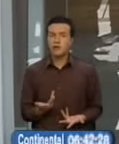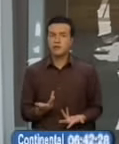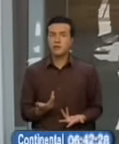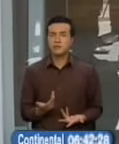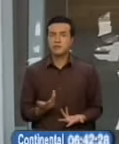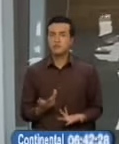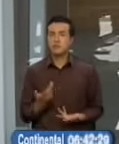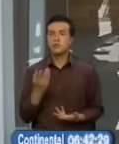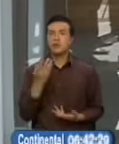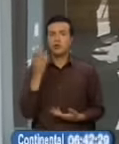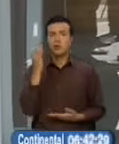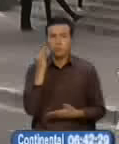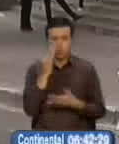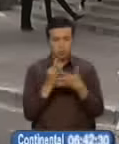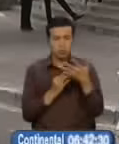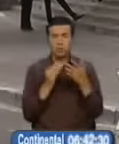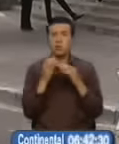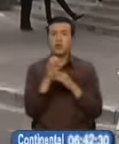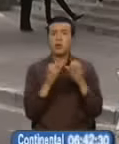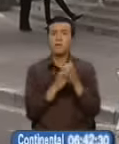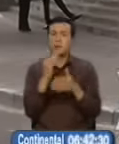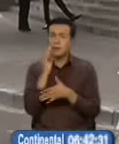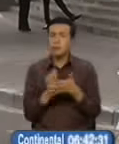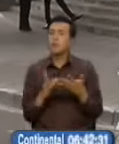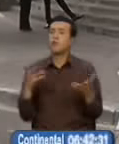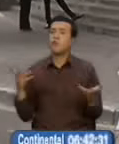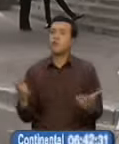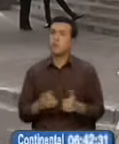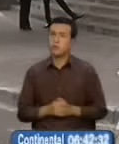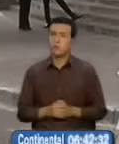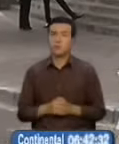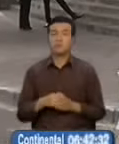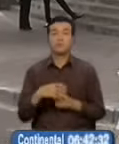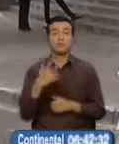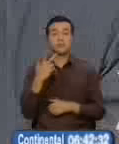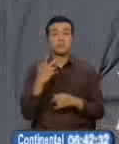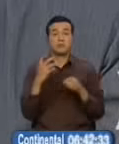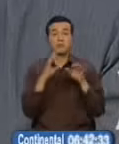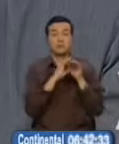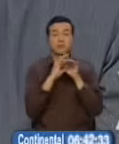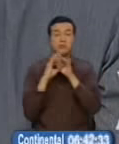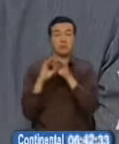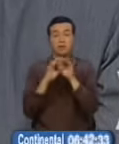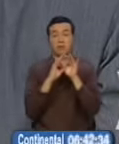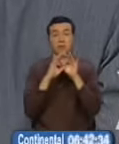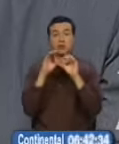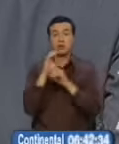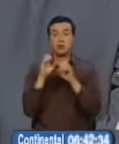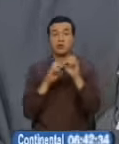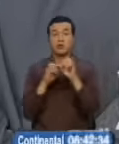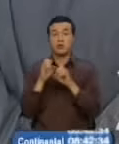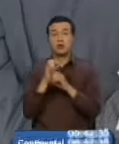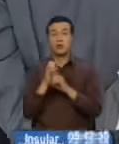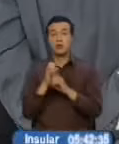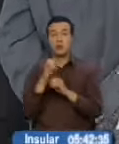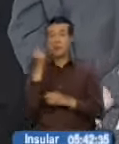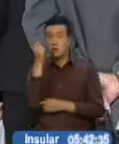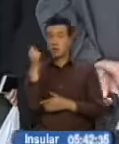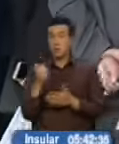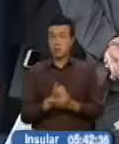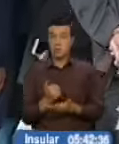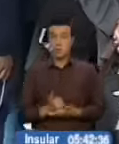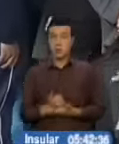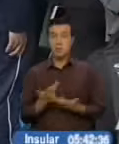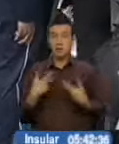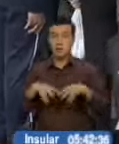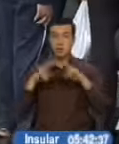dónde están los balances fidedignos? Son tres empresas vinculadas a Proinco Entidad Financiera las que no estaban autorizadas a captar dinero, las que están